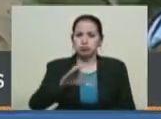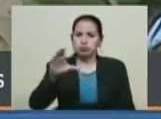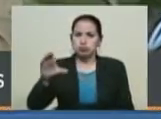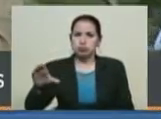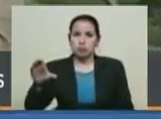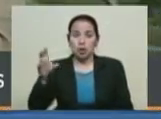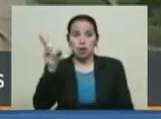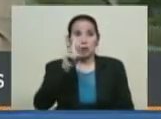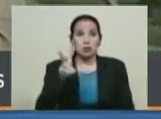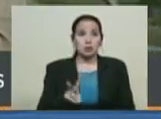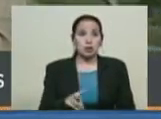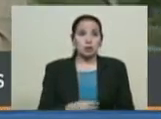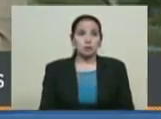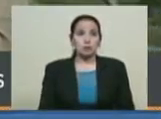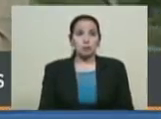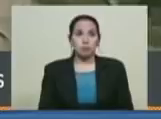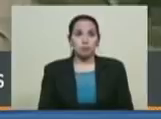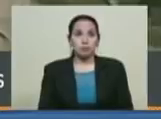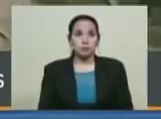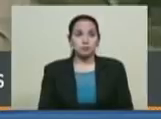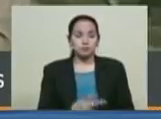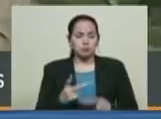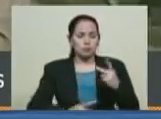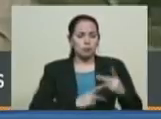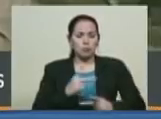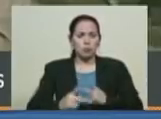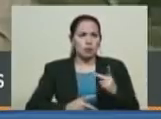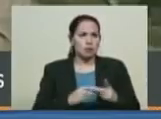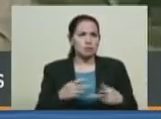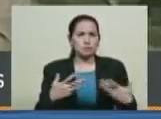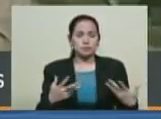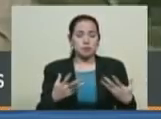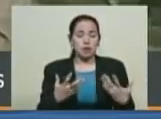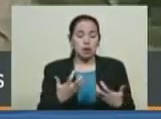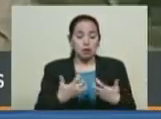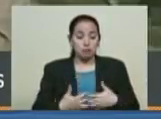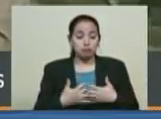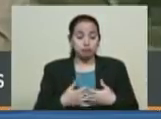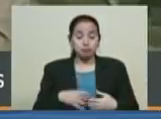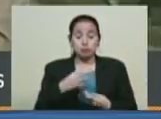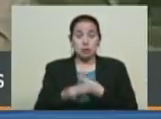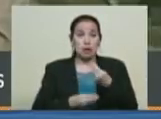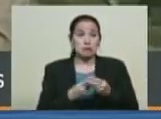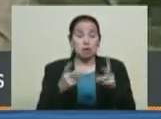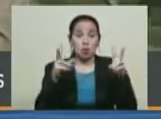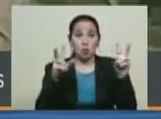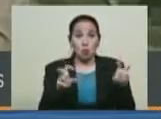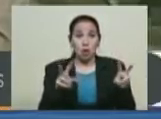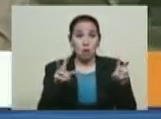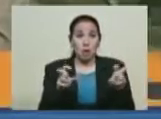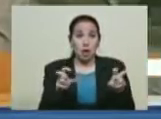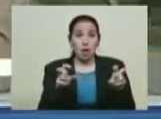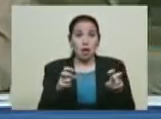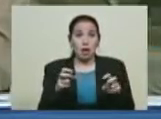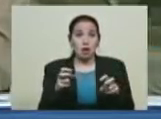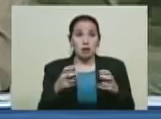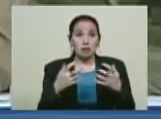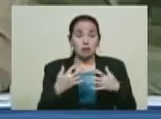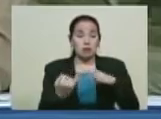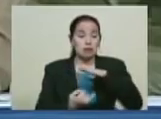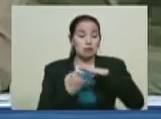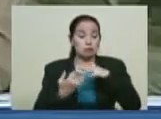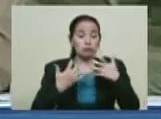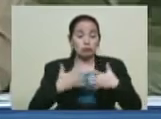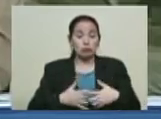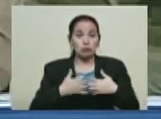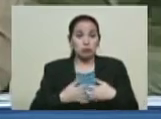atlántica venezolana, voy a proceder a la creación de la industria nacional del agua,